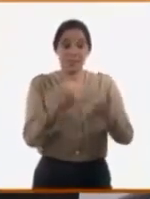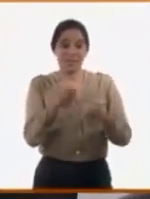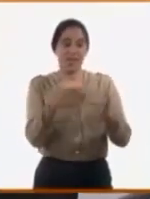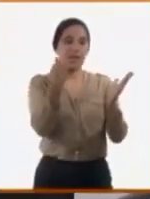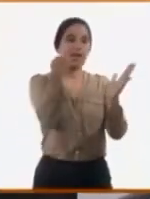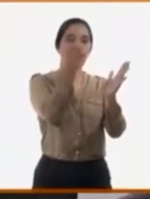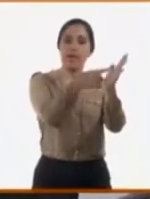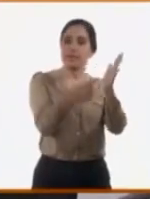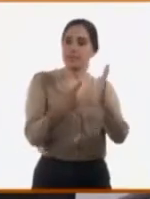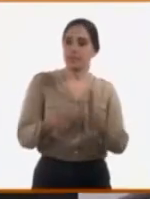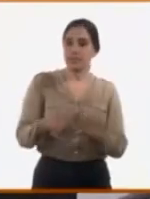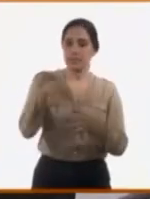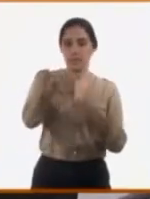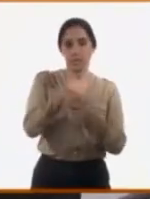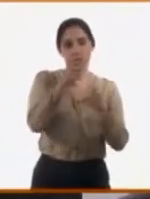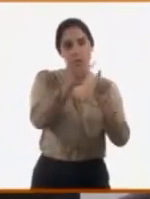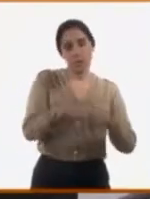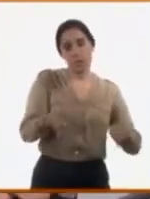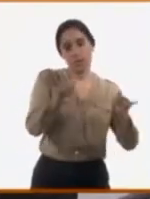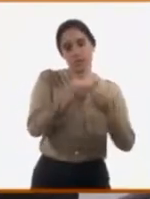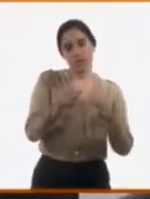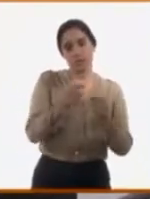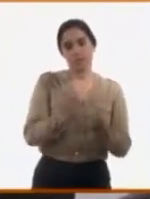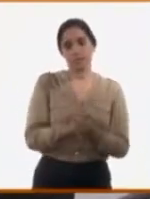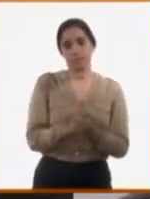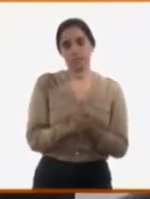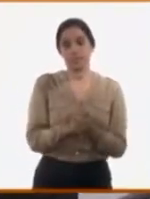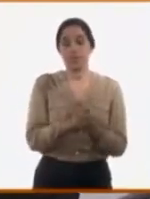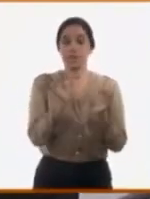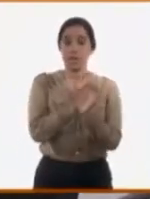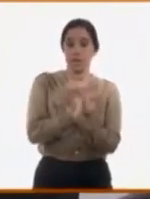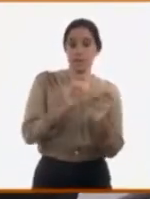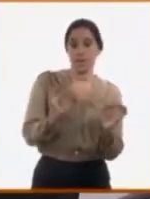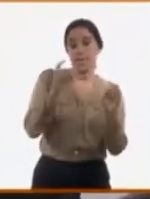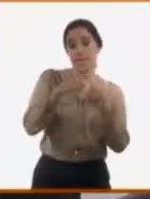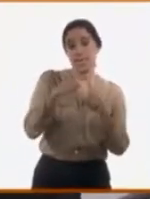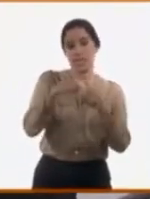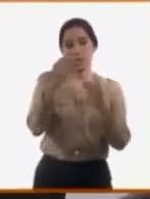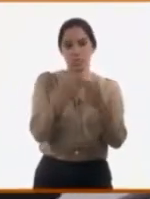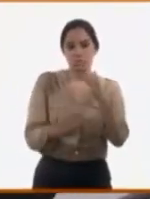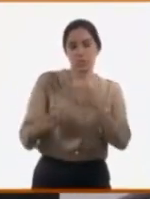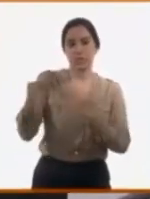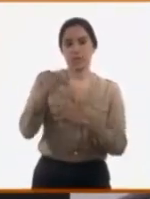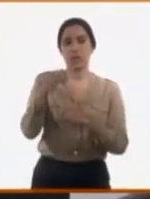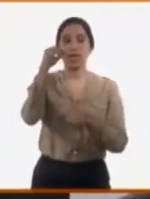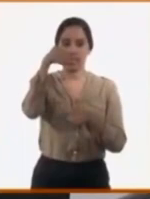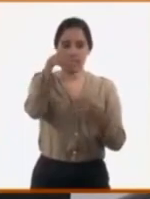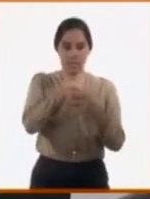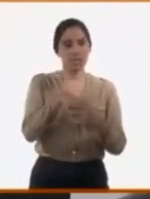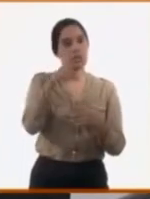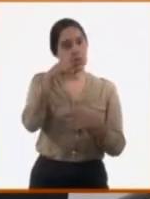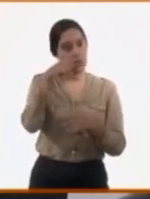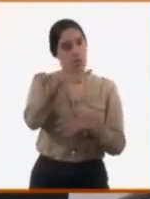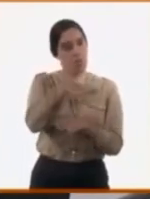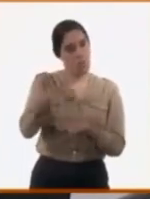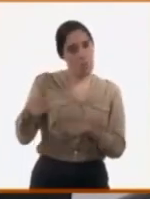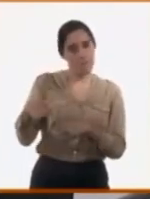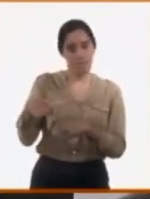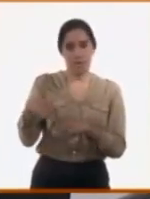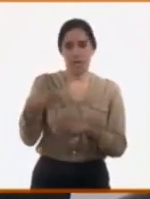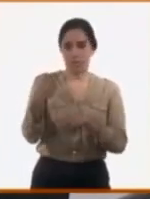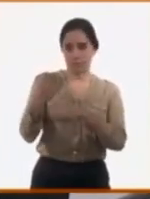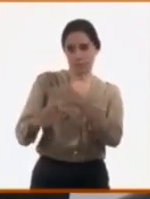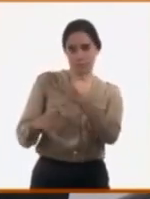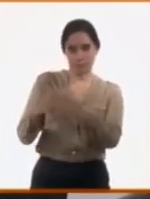eh concretar bueno estancias para las carreras para los técnicos superiores que además está en la norma jurídica que organiza todo el proceso en